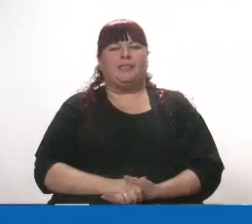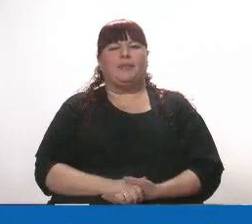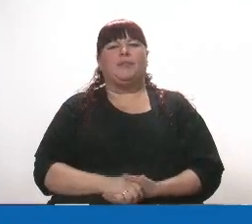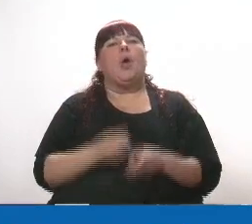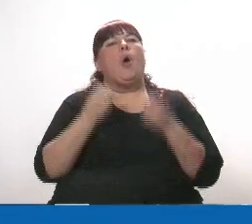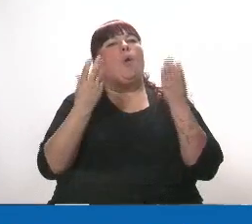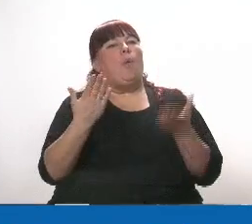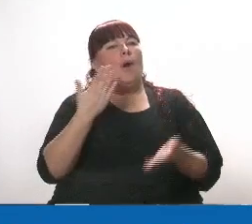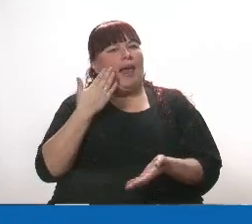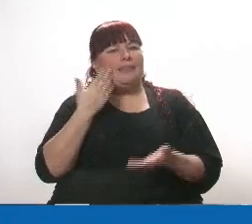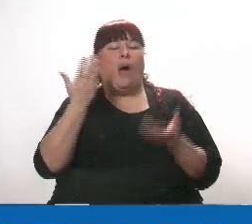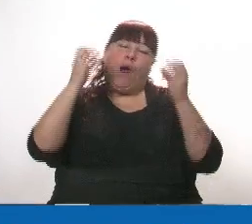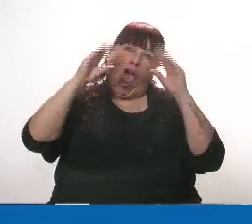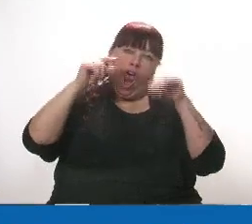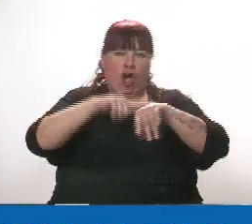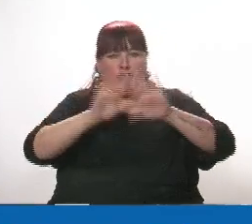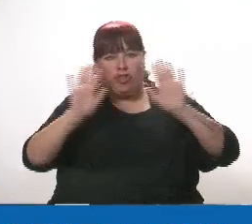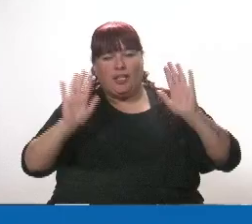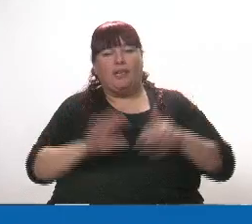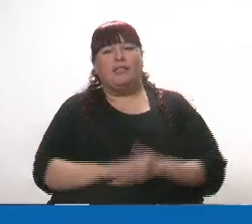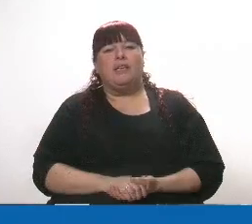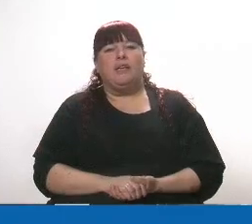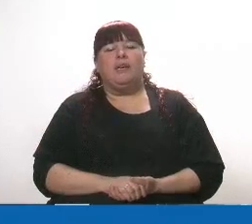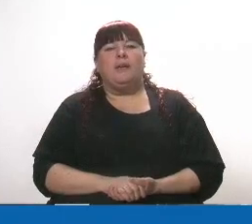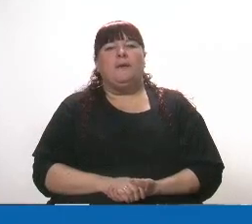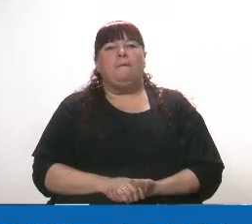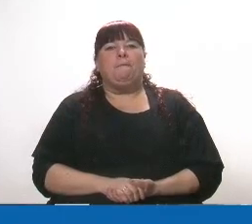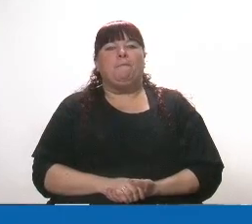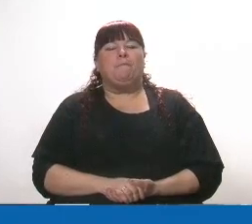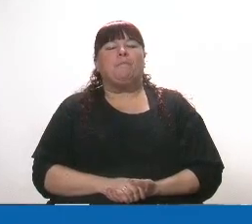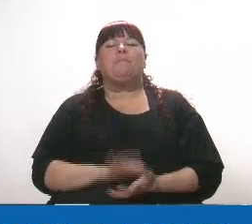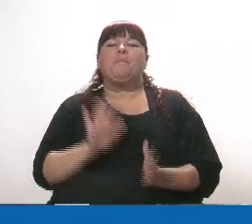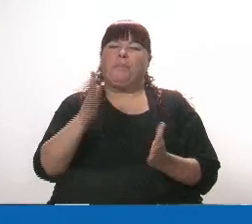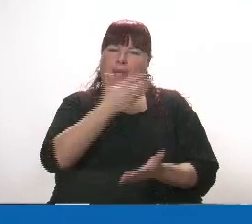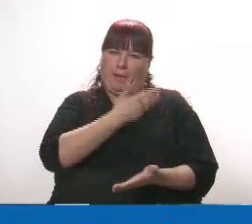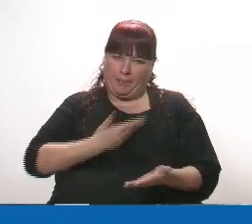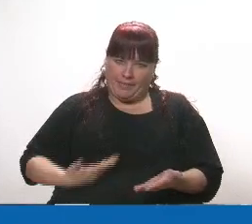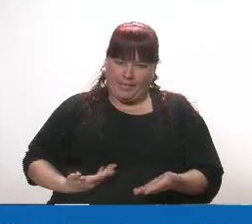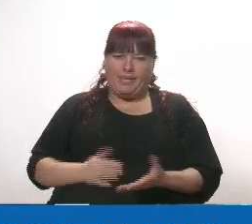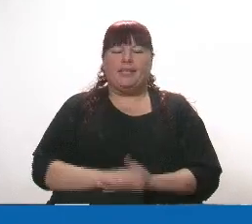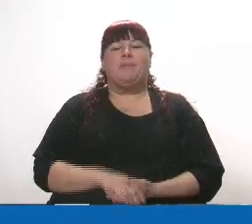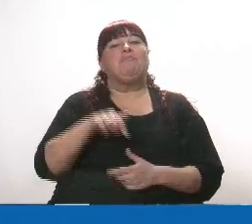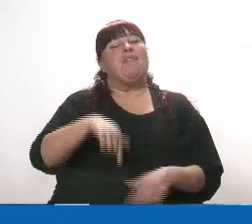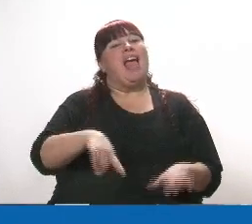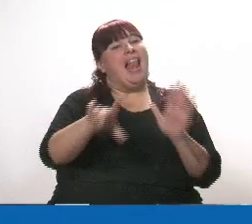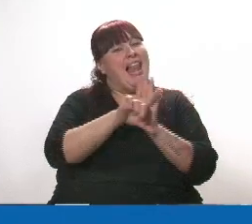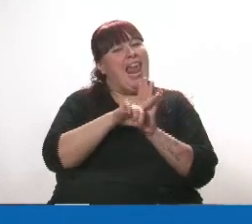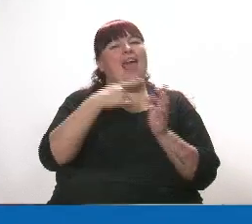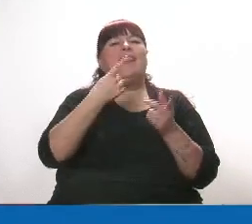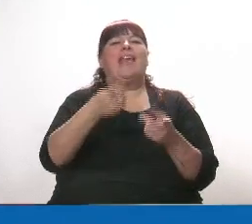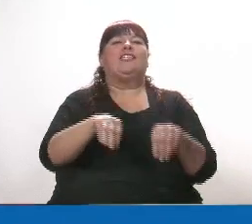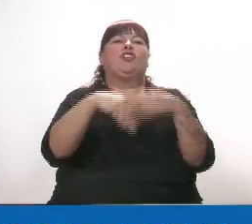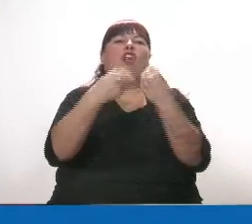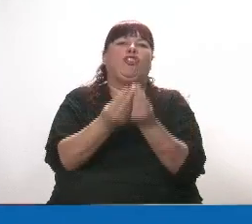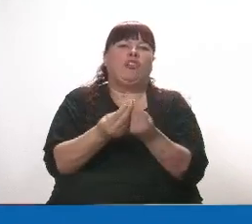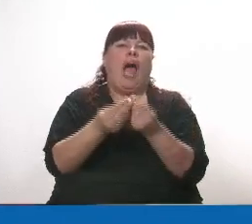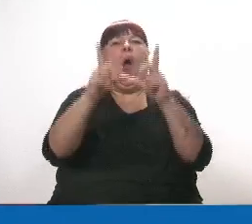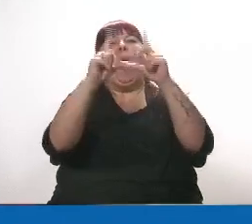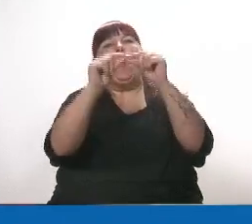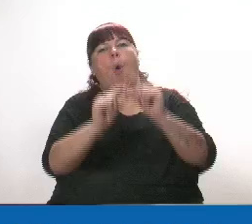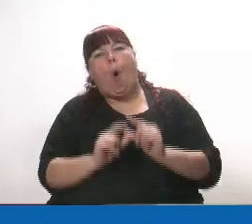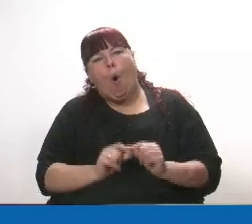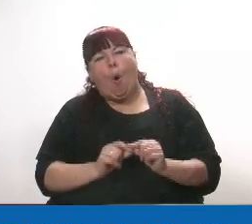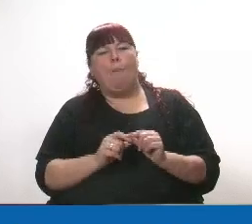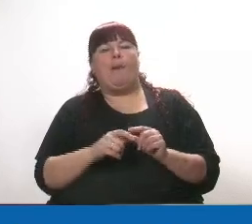buenas tardes buenas noches ya señor presidente esta ley habla de números la